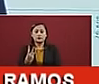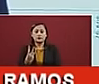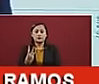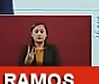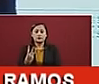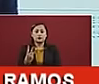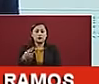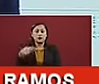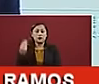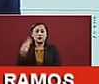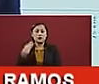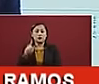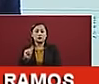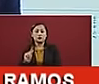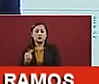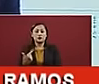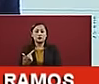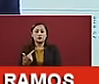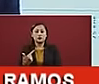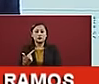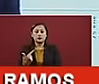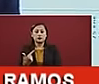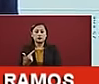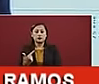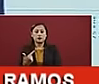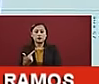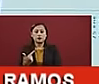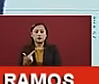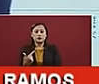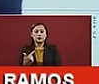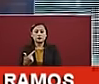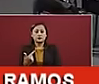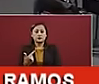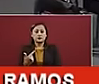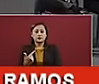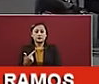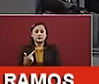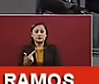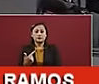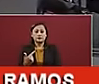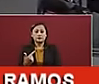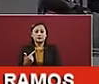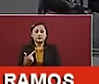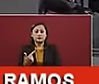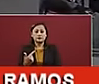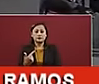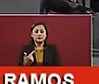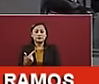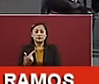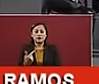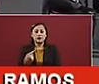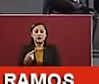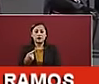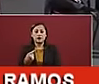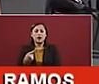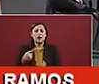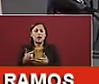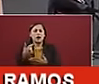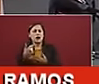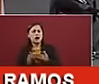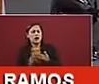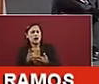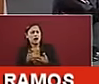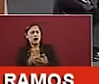marzo 77 ah no las cifras totales o sea